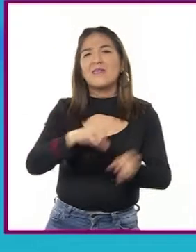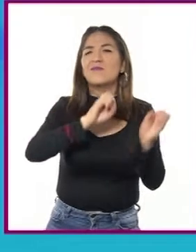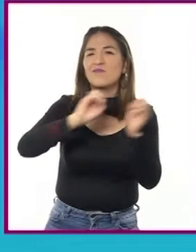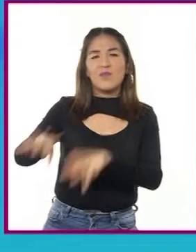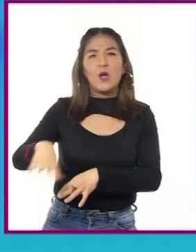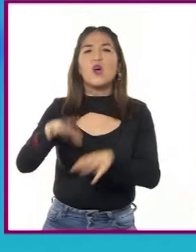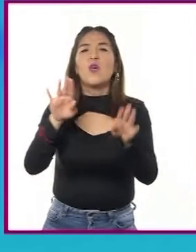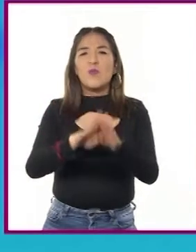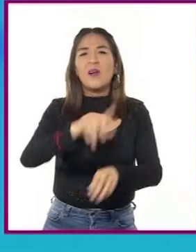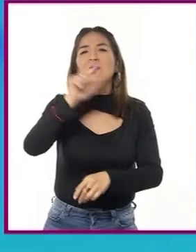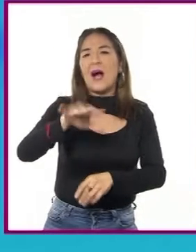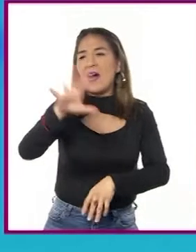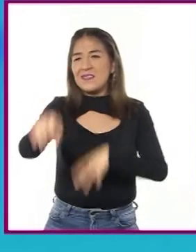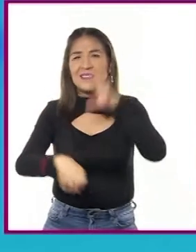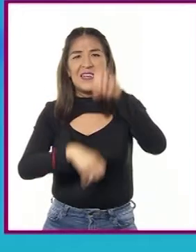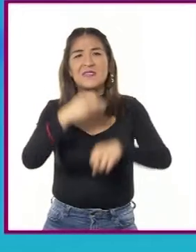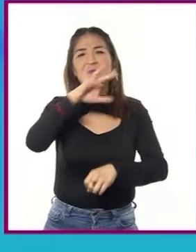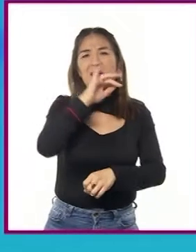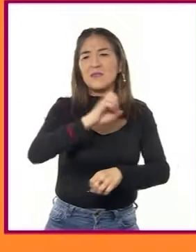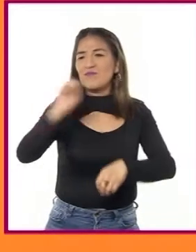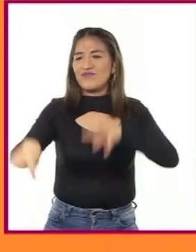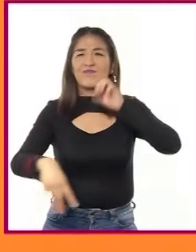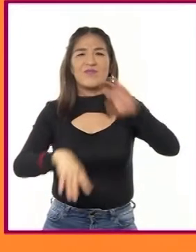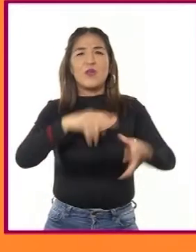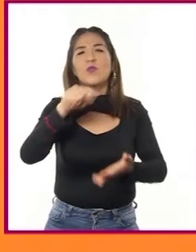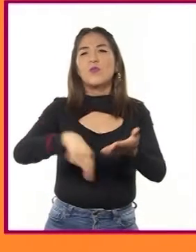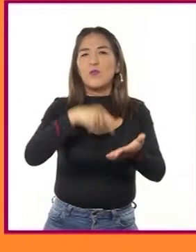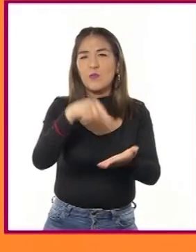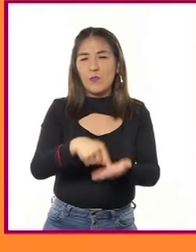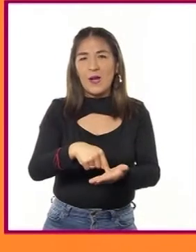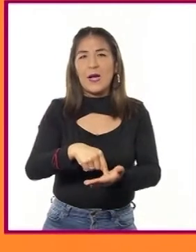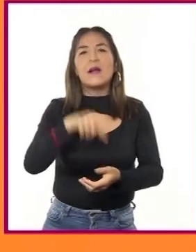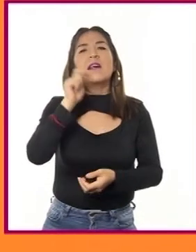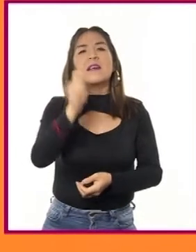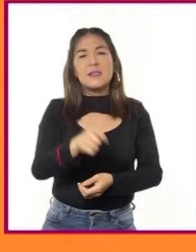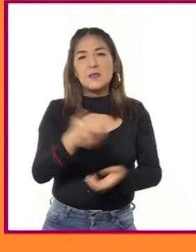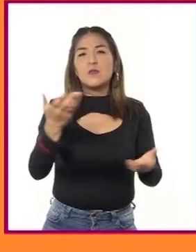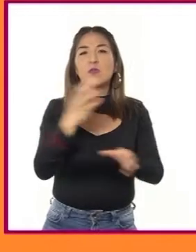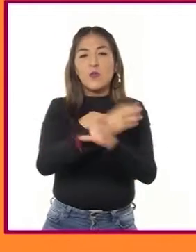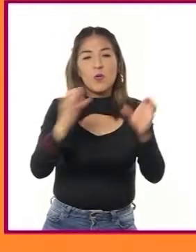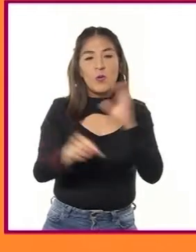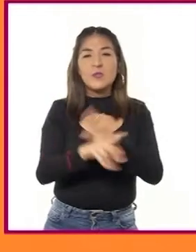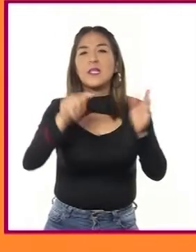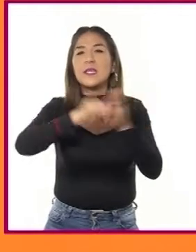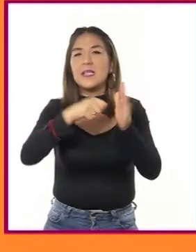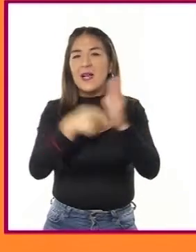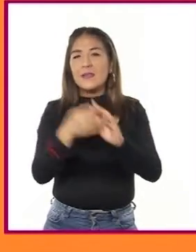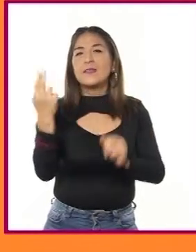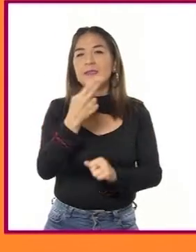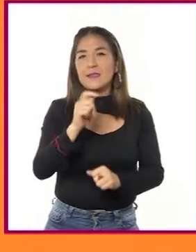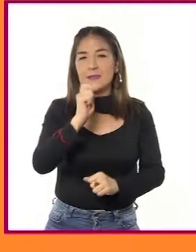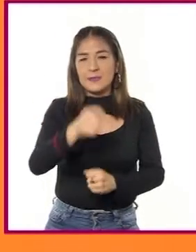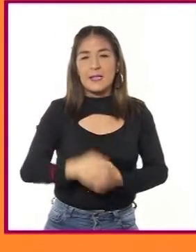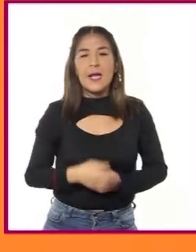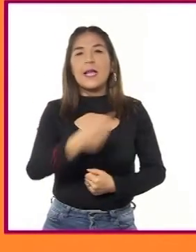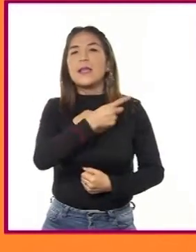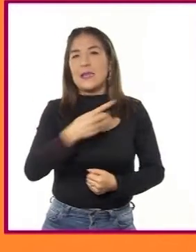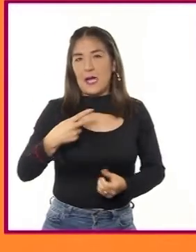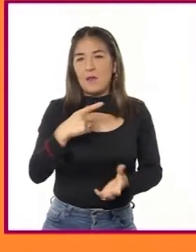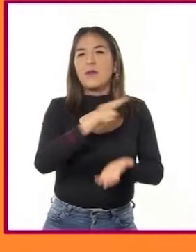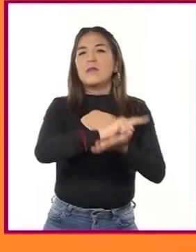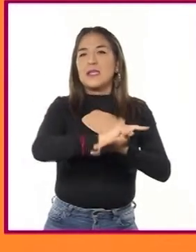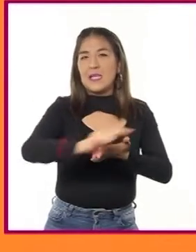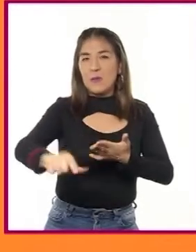a esparcir la basura en espacios públicos. Los requerimientos del objeto técnico son: debe ser adecuado